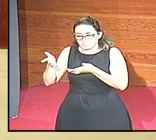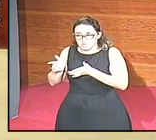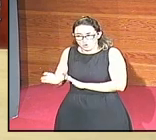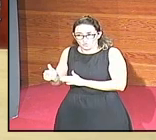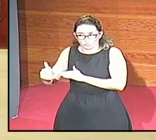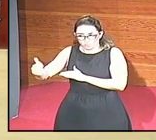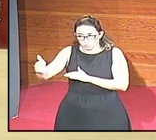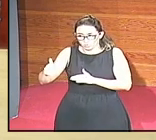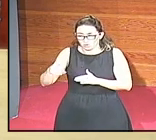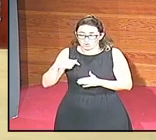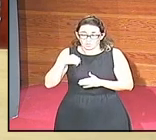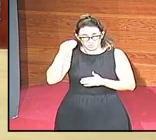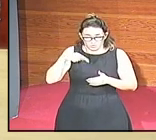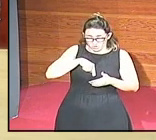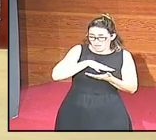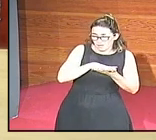verdad,